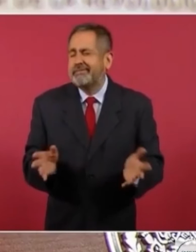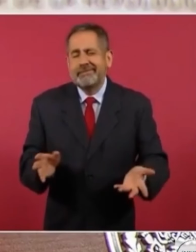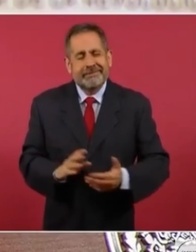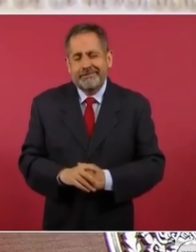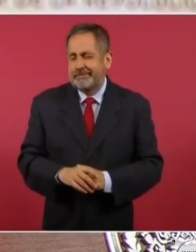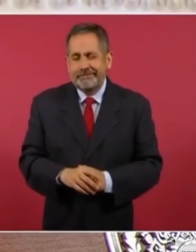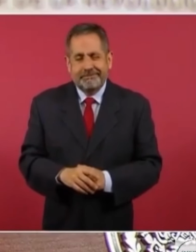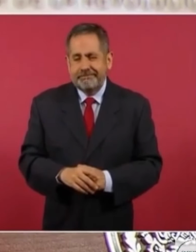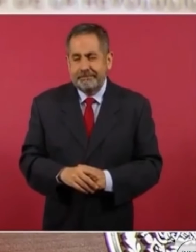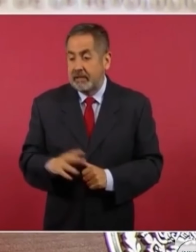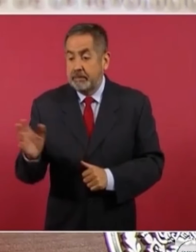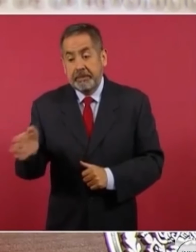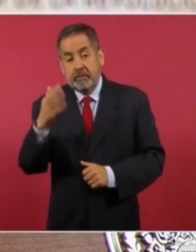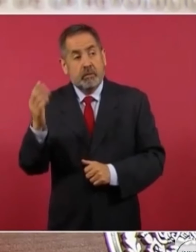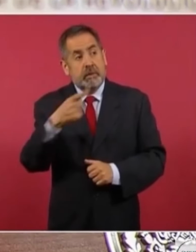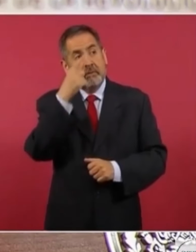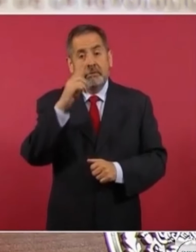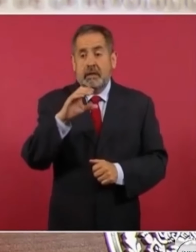a Los Cabos,